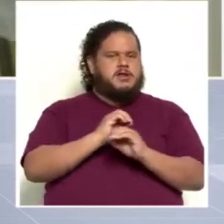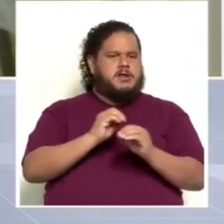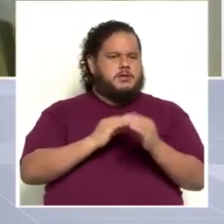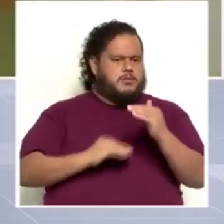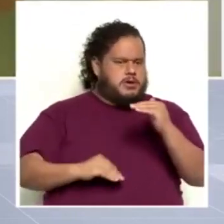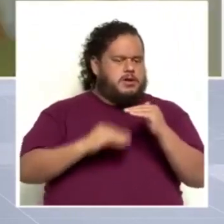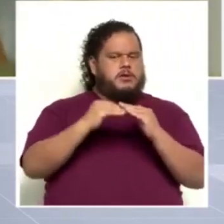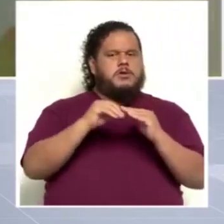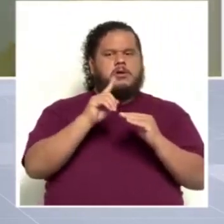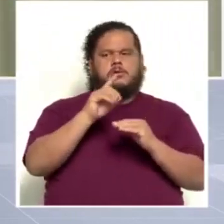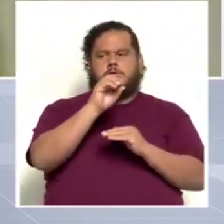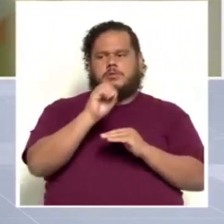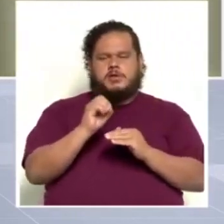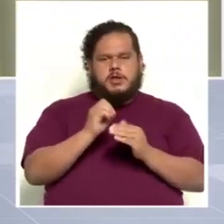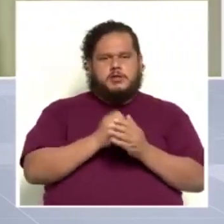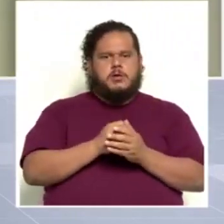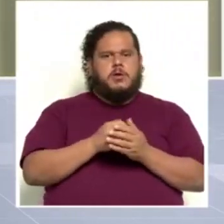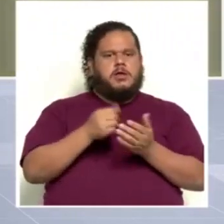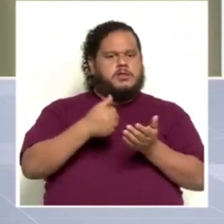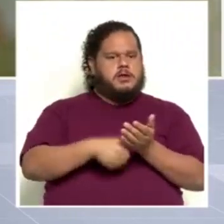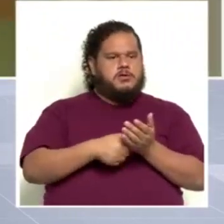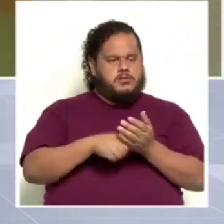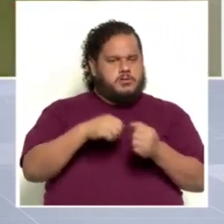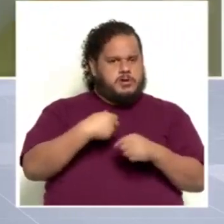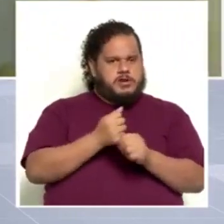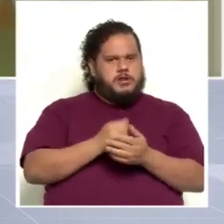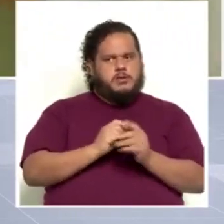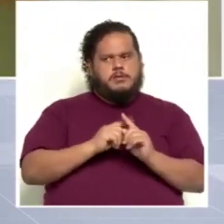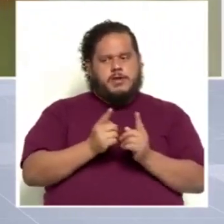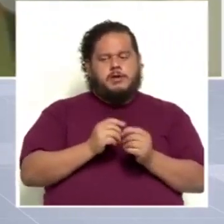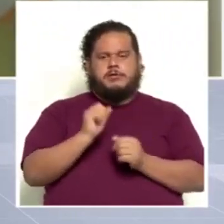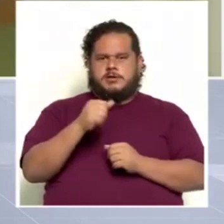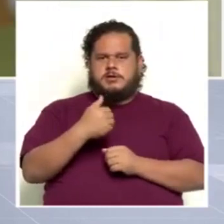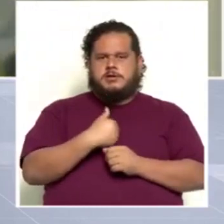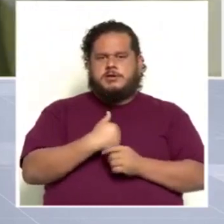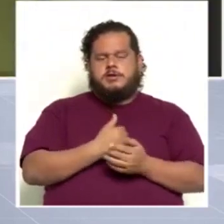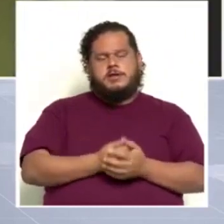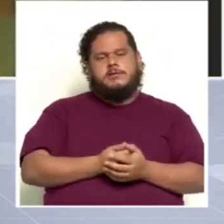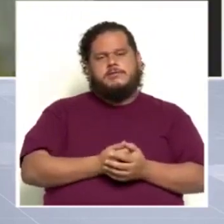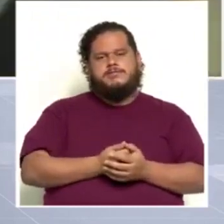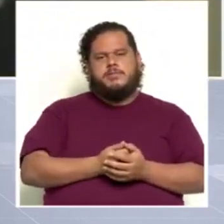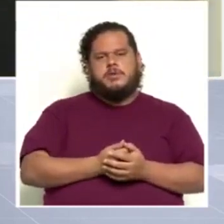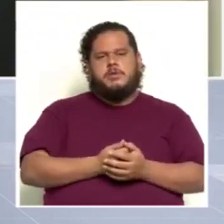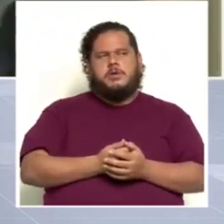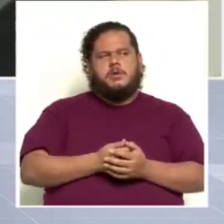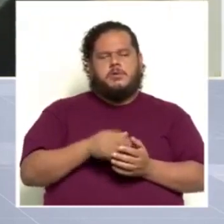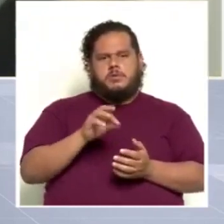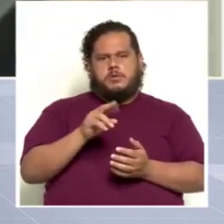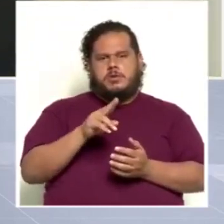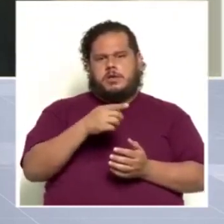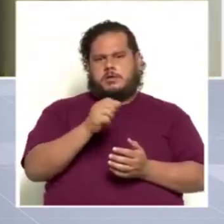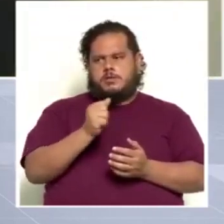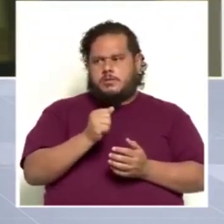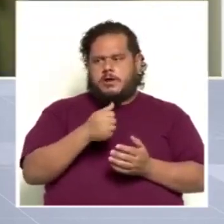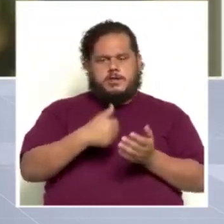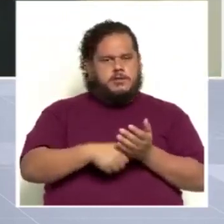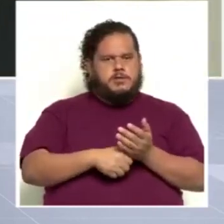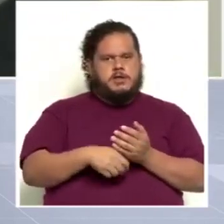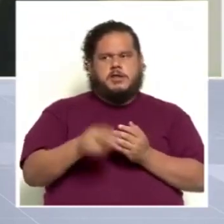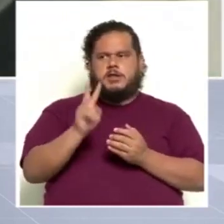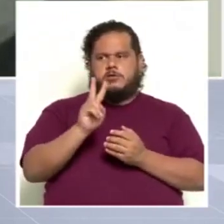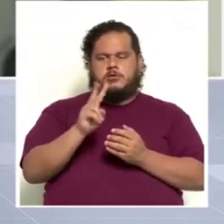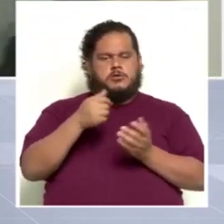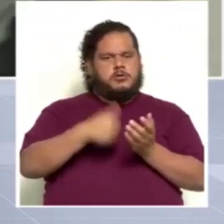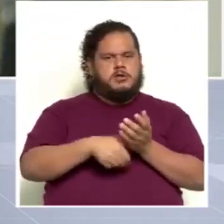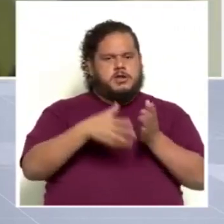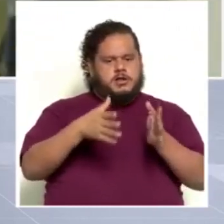al 1% de los votos válidamente emitidos, pero sí hay efectivamente una fuga de votantes en estos dos candidatos,